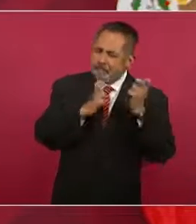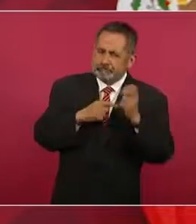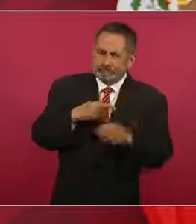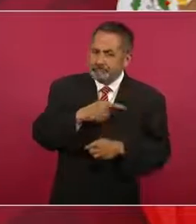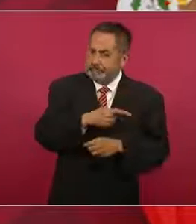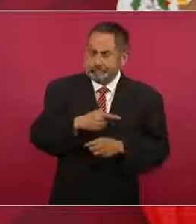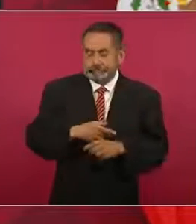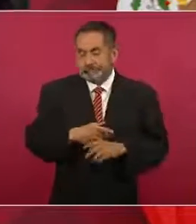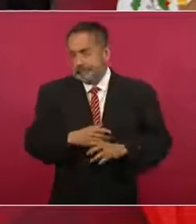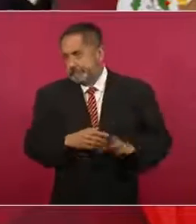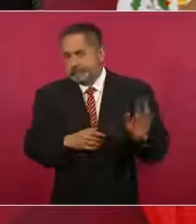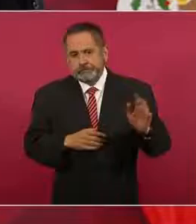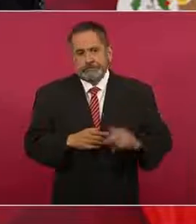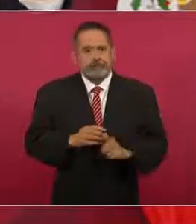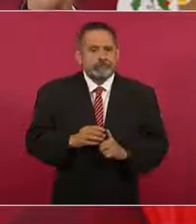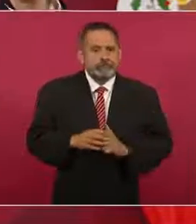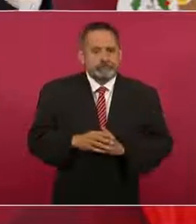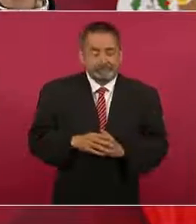pero